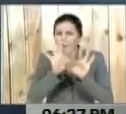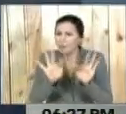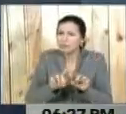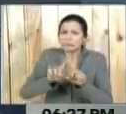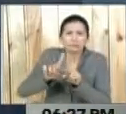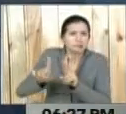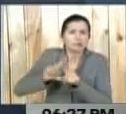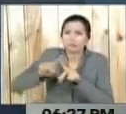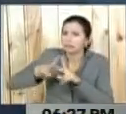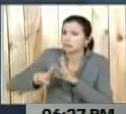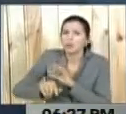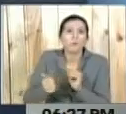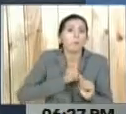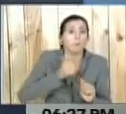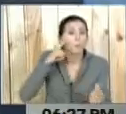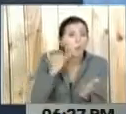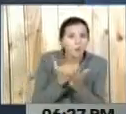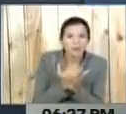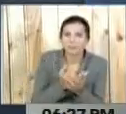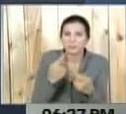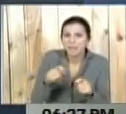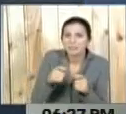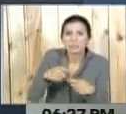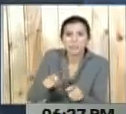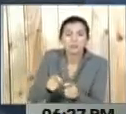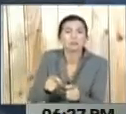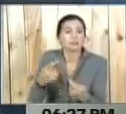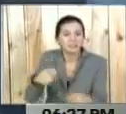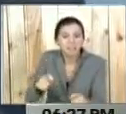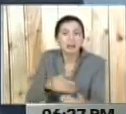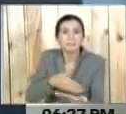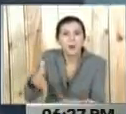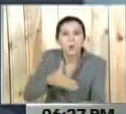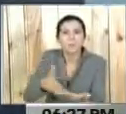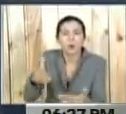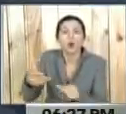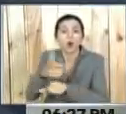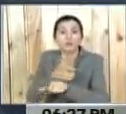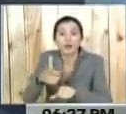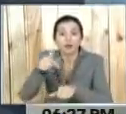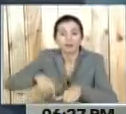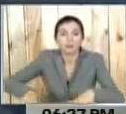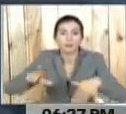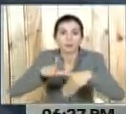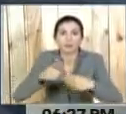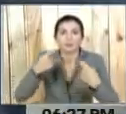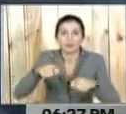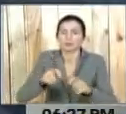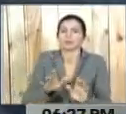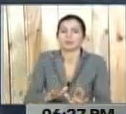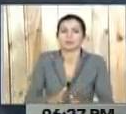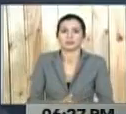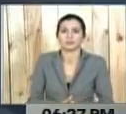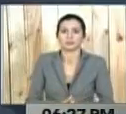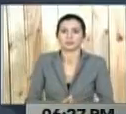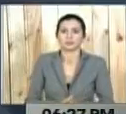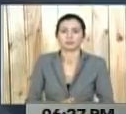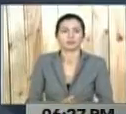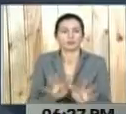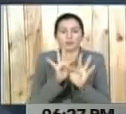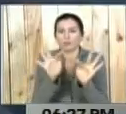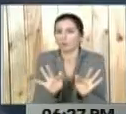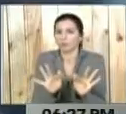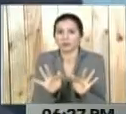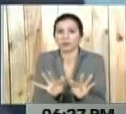fórmulas y las seguirán y seguirán tratando de implementar con todas las fórmulas con las que han